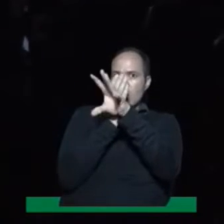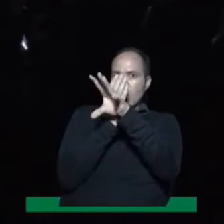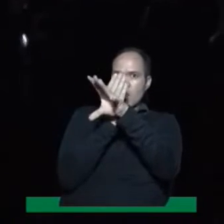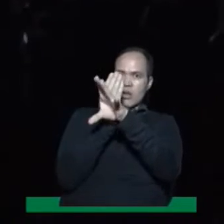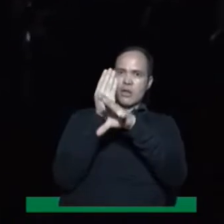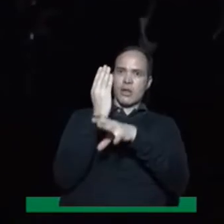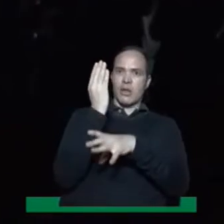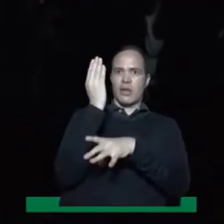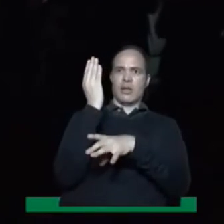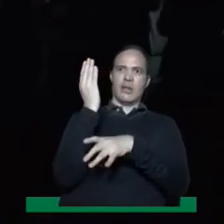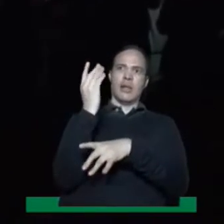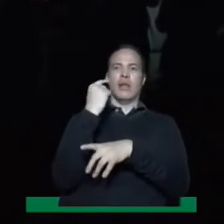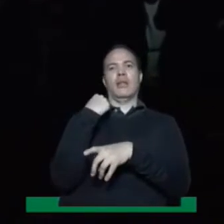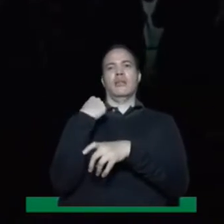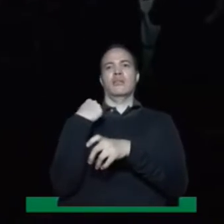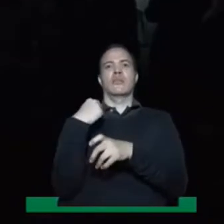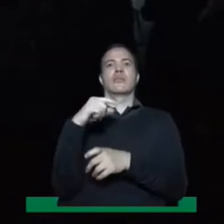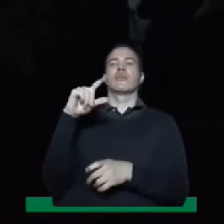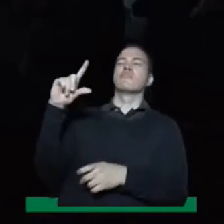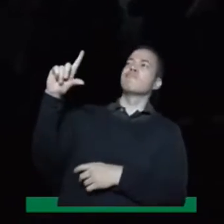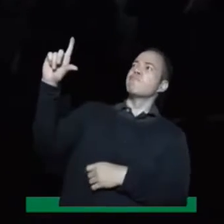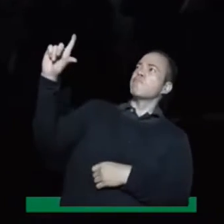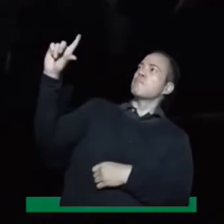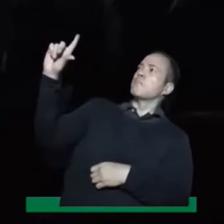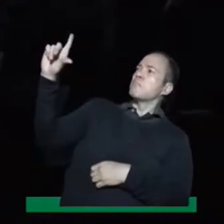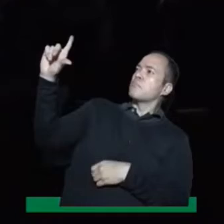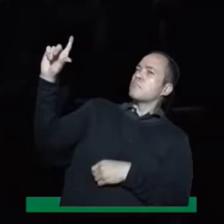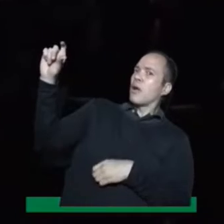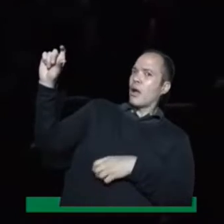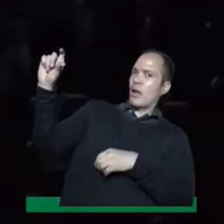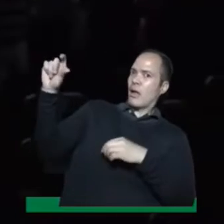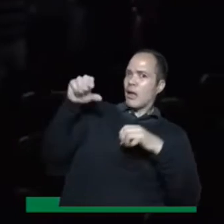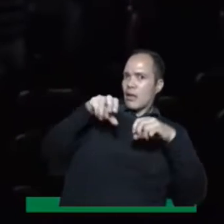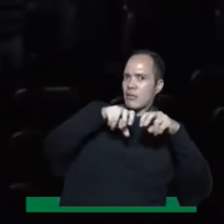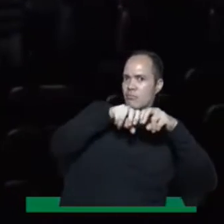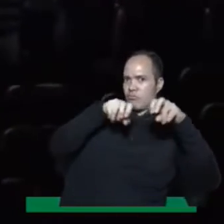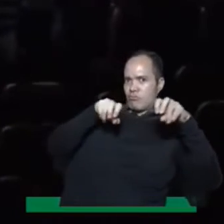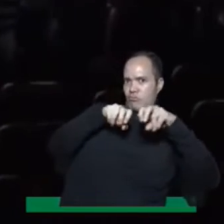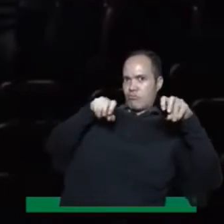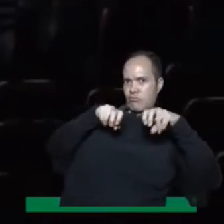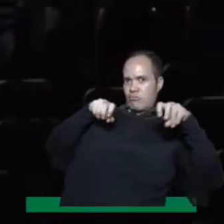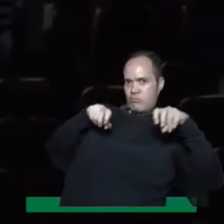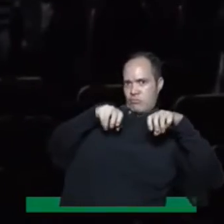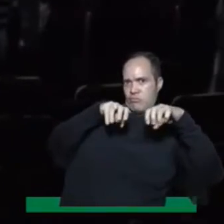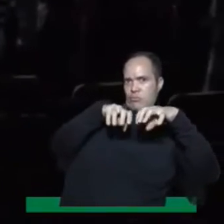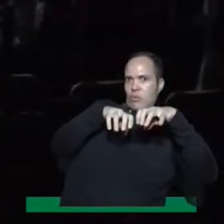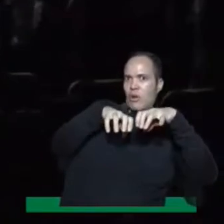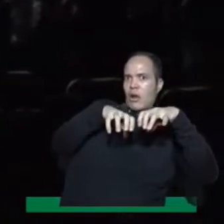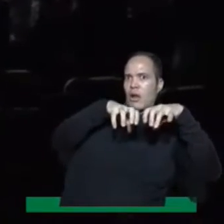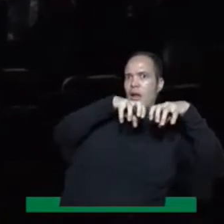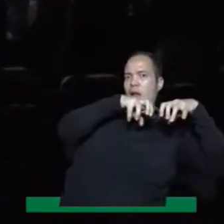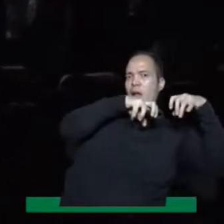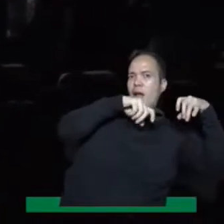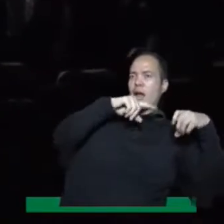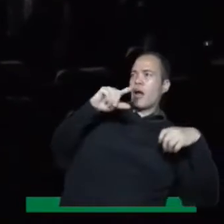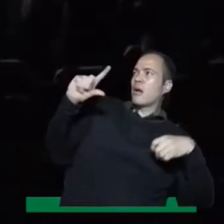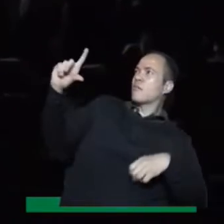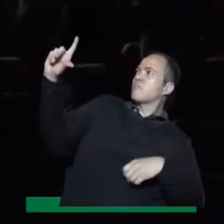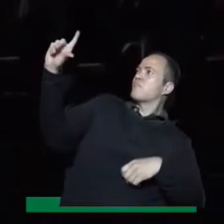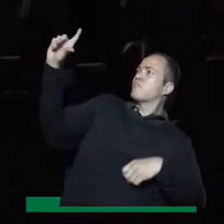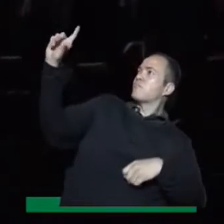permitir hacer unas selfies. Igualmente la vamos a mandar a los organizadores para que quede como un recuerdo, que ustedes digan, estuvimos en